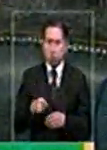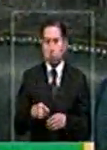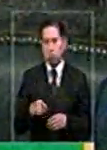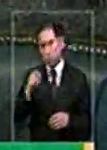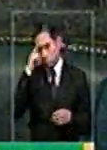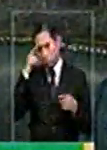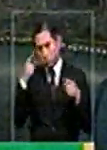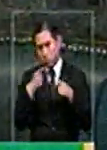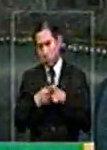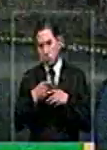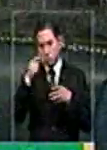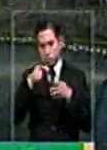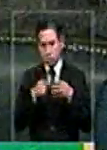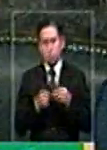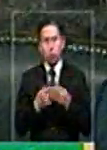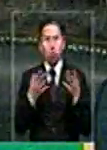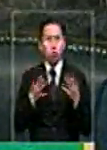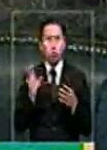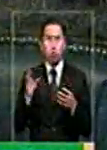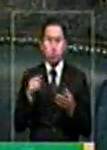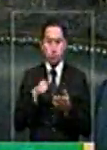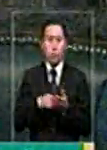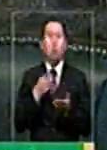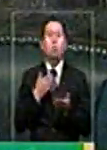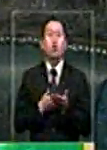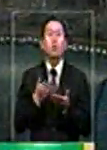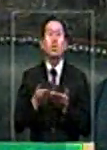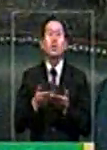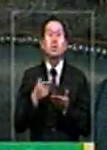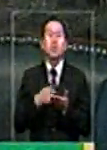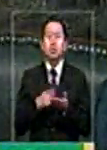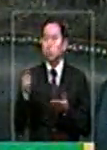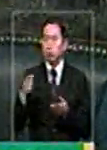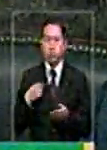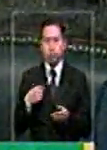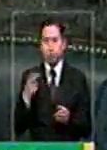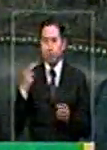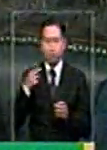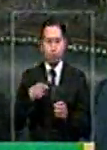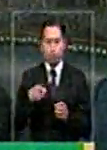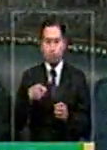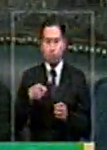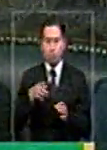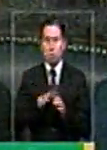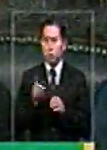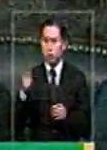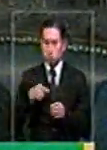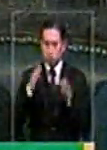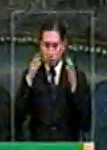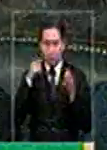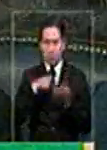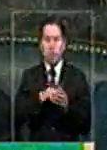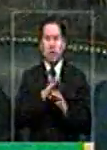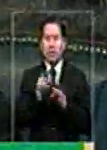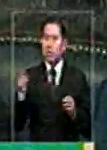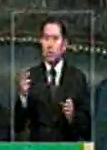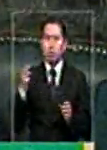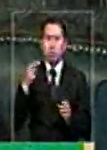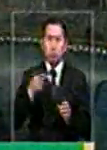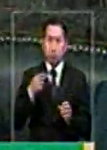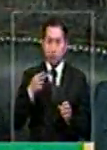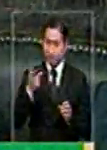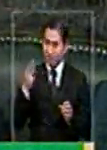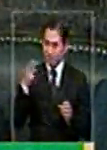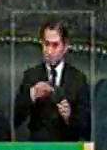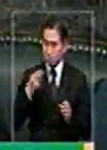varios aspectos de una propuesta, por lo que no participó en su tratamiento. Evidentemente no